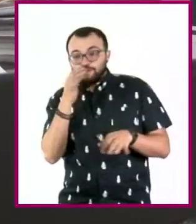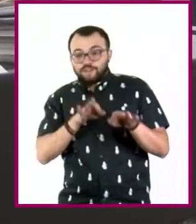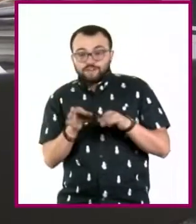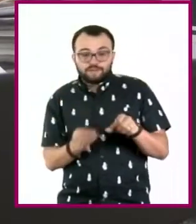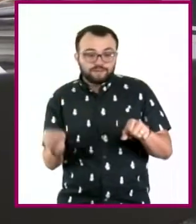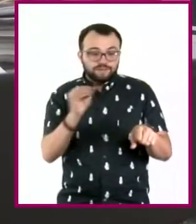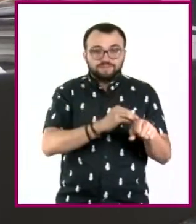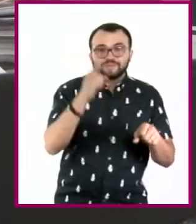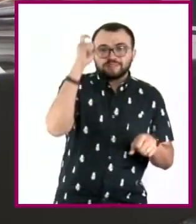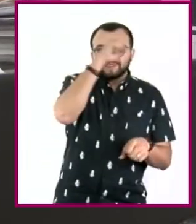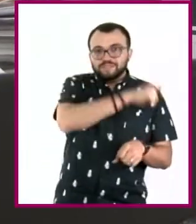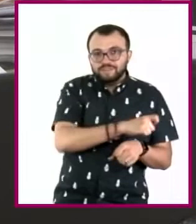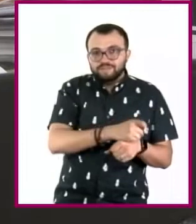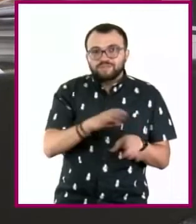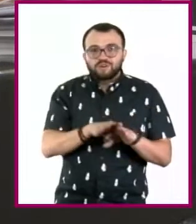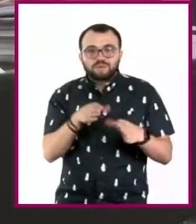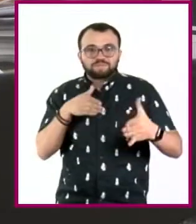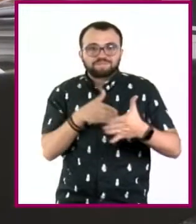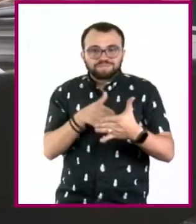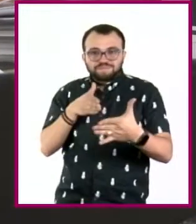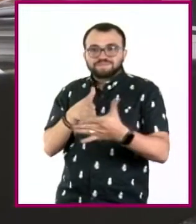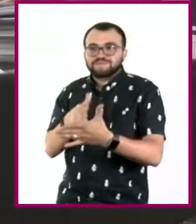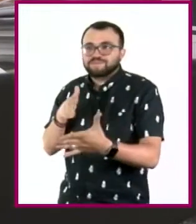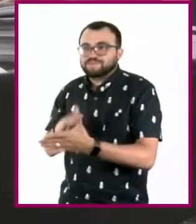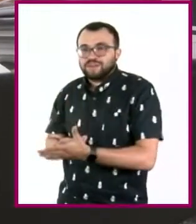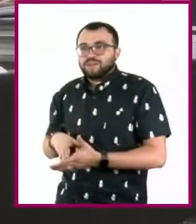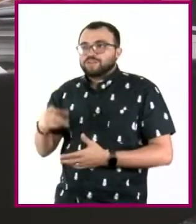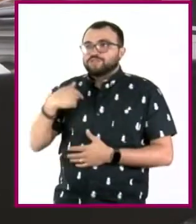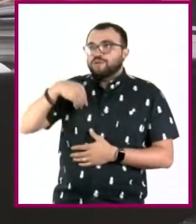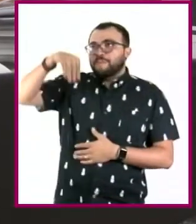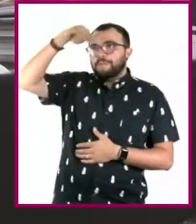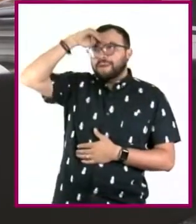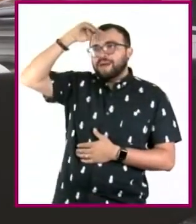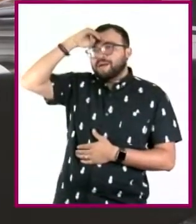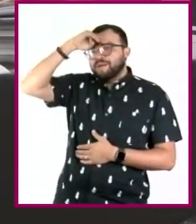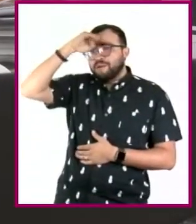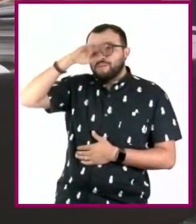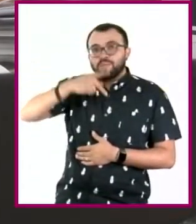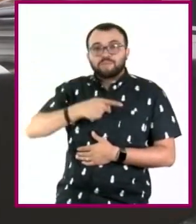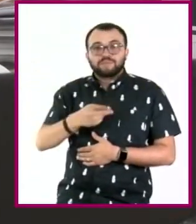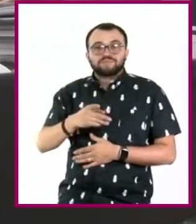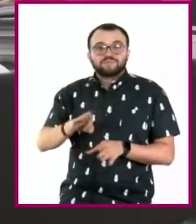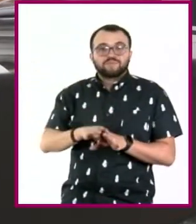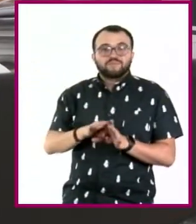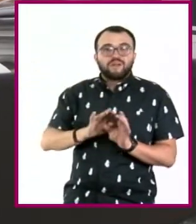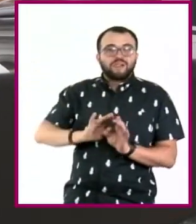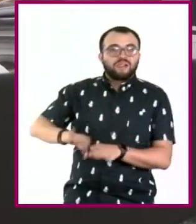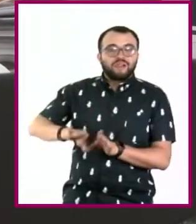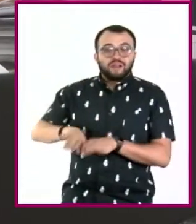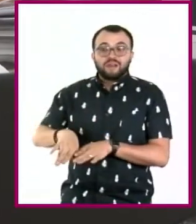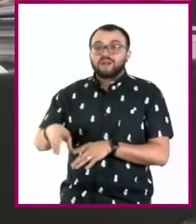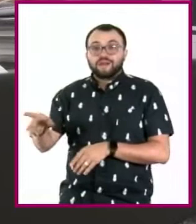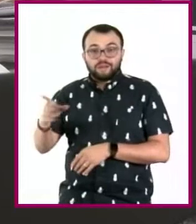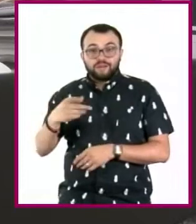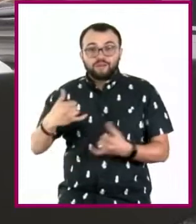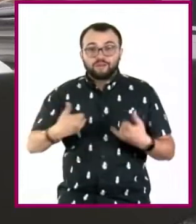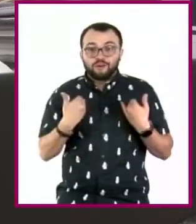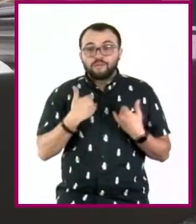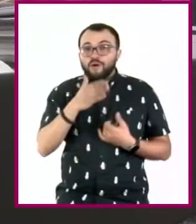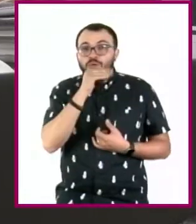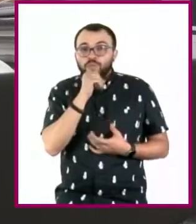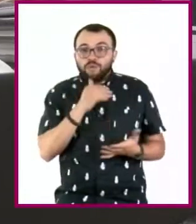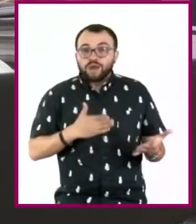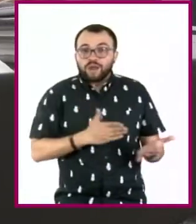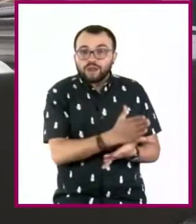la inclusión de los jóvenes y defraudando sus expectativas. Demasiados jóvenes se quedan sin posibilidad de acceder a los servicios públicos,